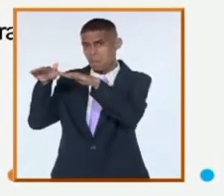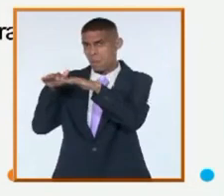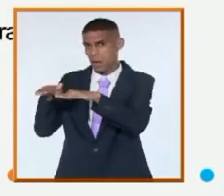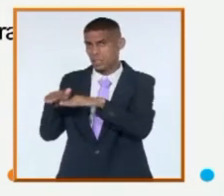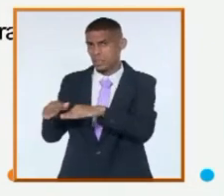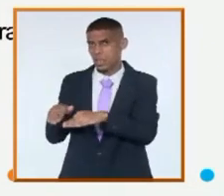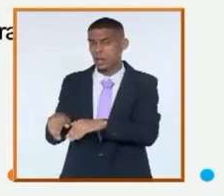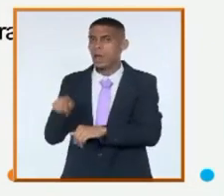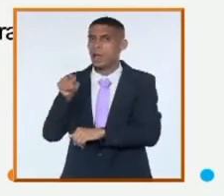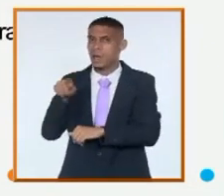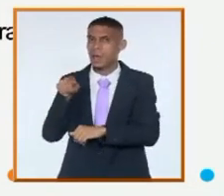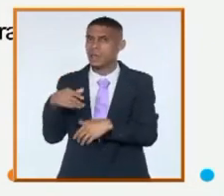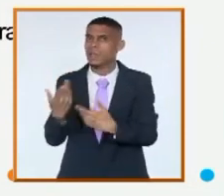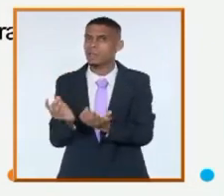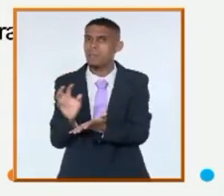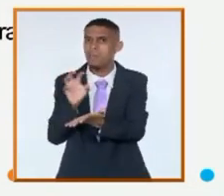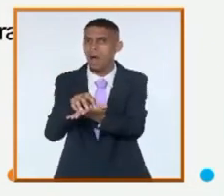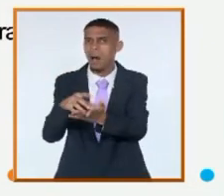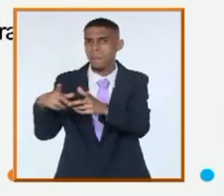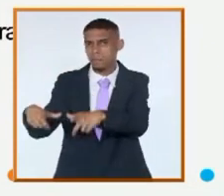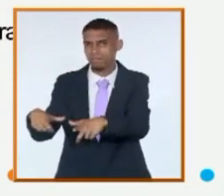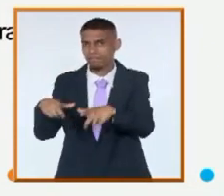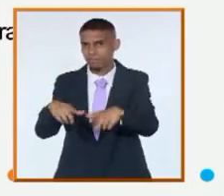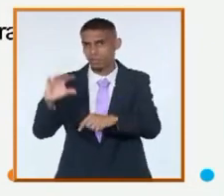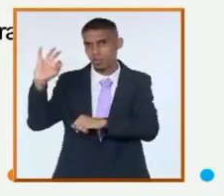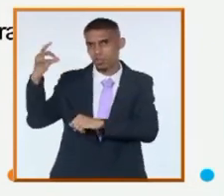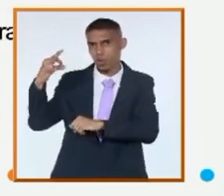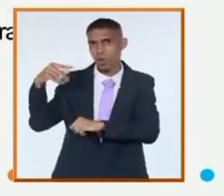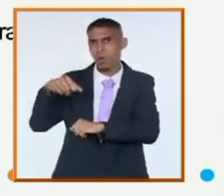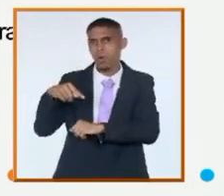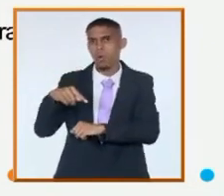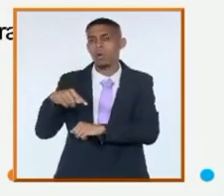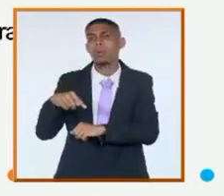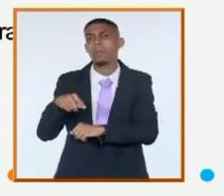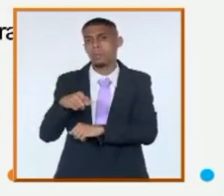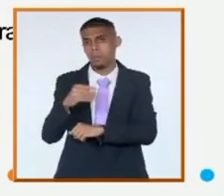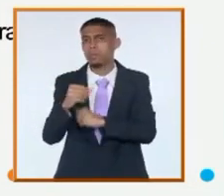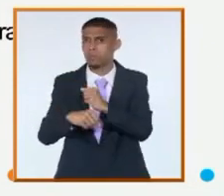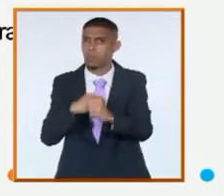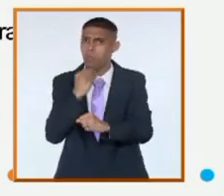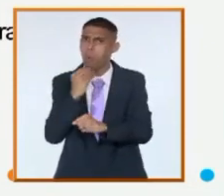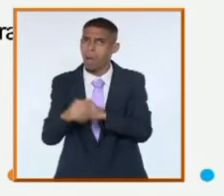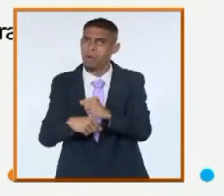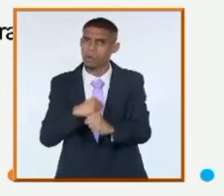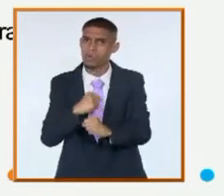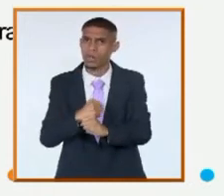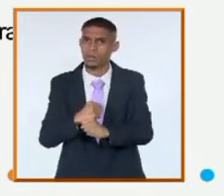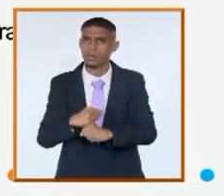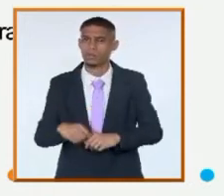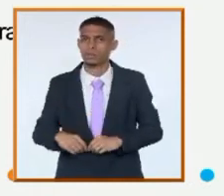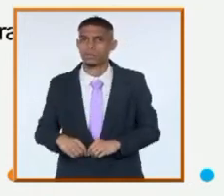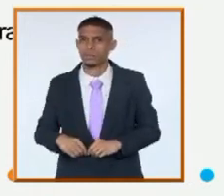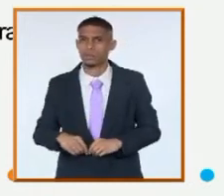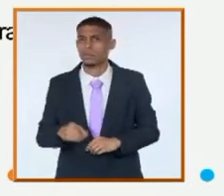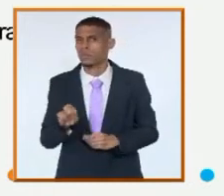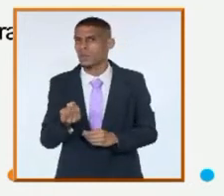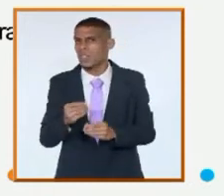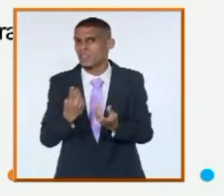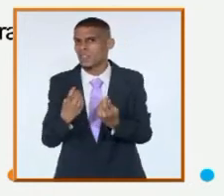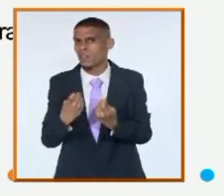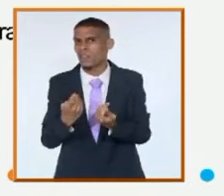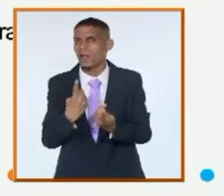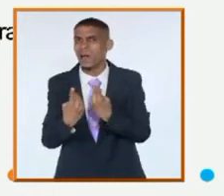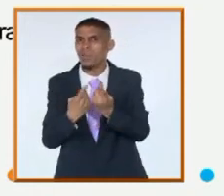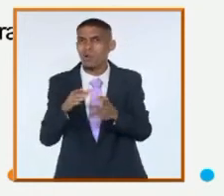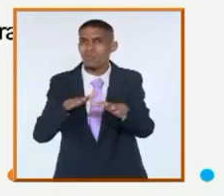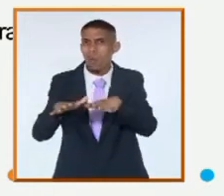estamos colocando paneles solares fotovoltaicos integrando los sistemas electromagnético nacional movimiento de tierra